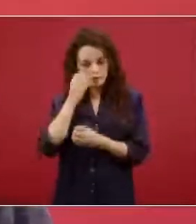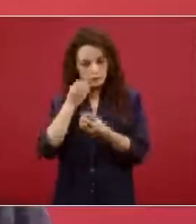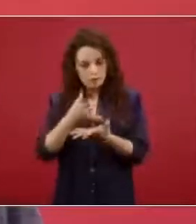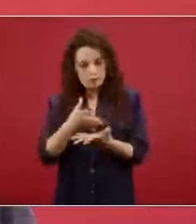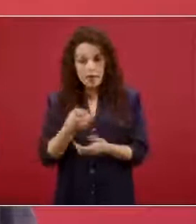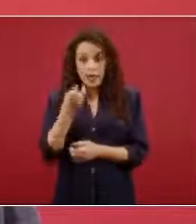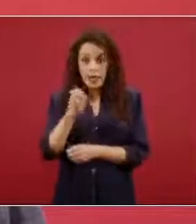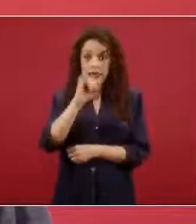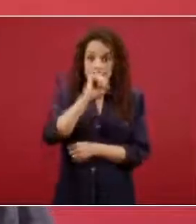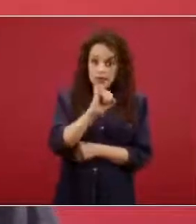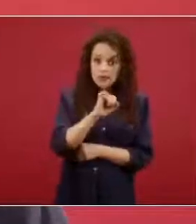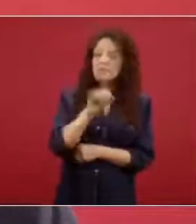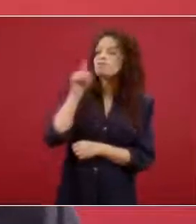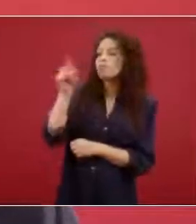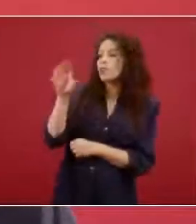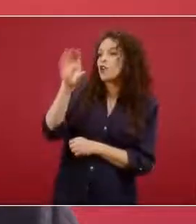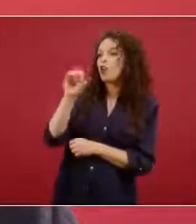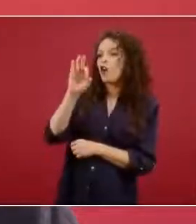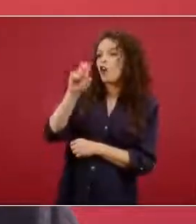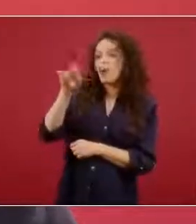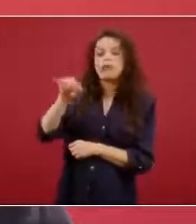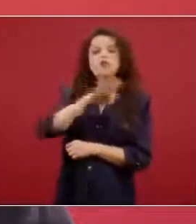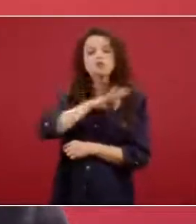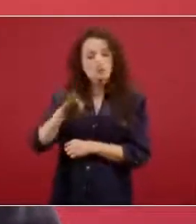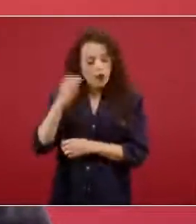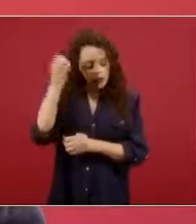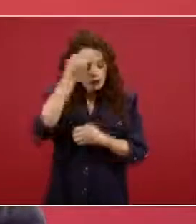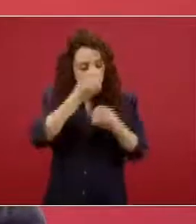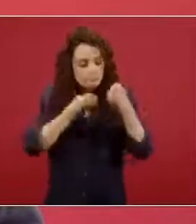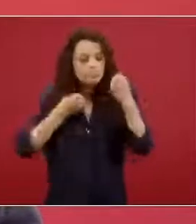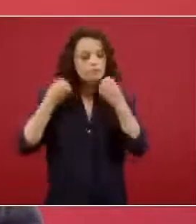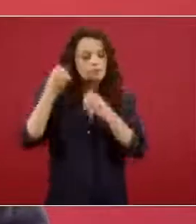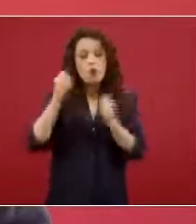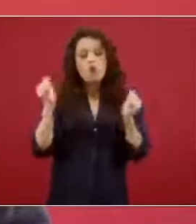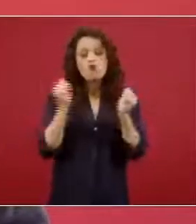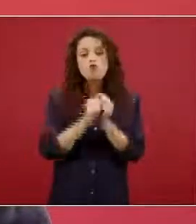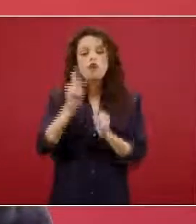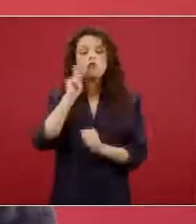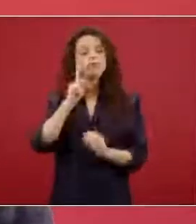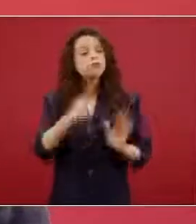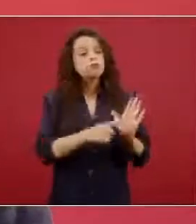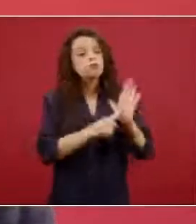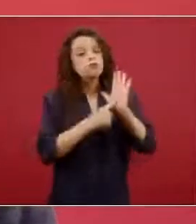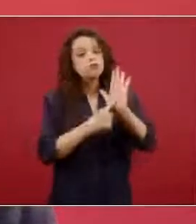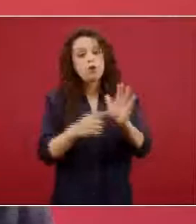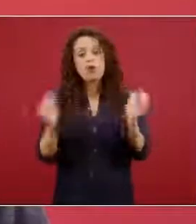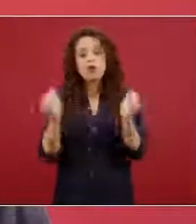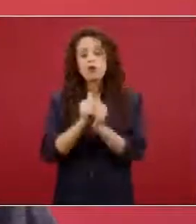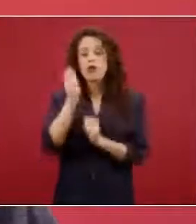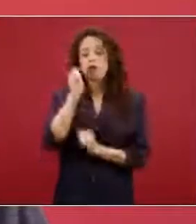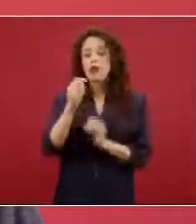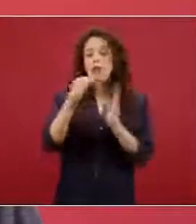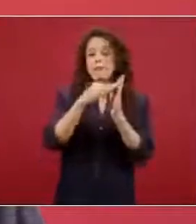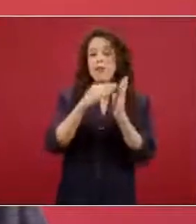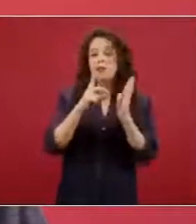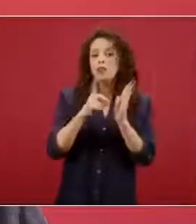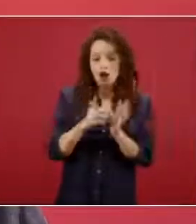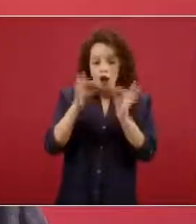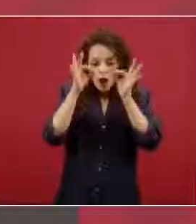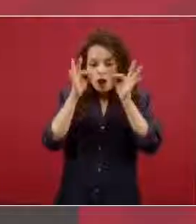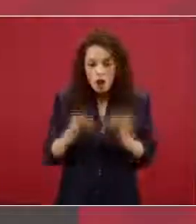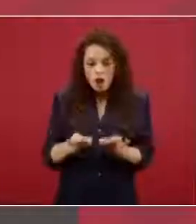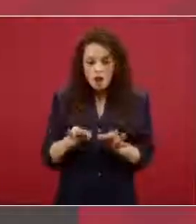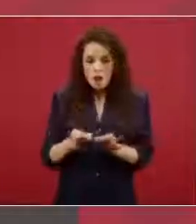sí, COFEPRIS podrá analizar con base en la evidencia generada con los métodos apropiados de un laboratorio de